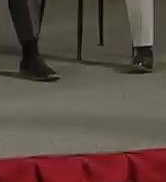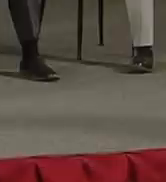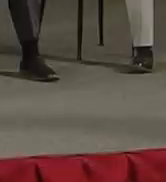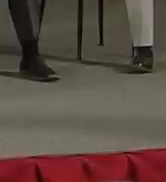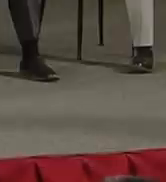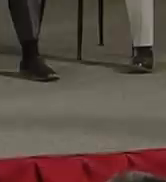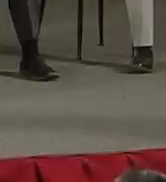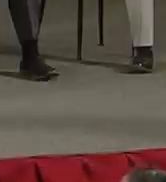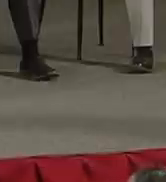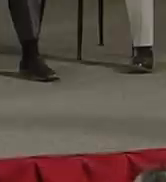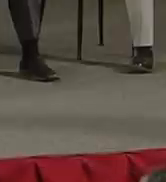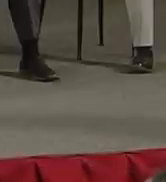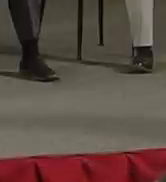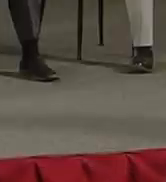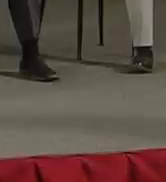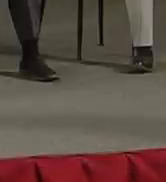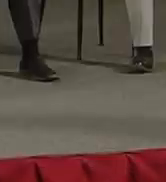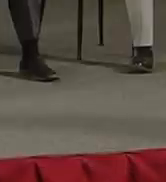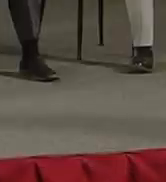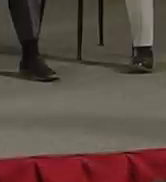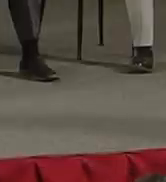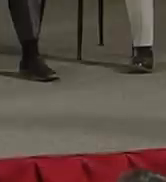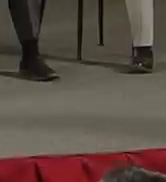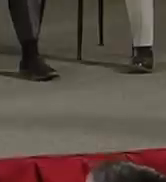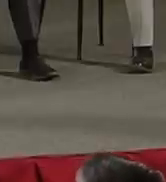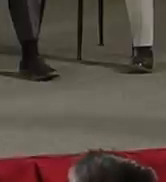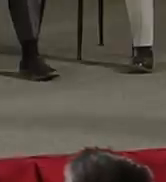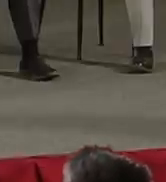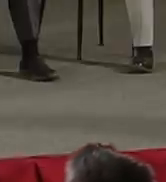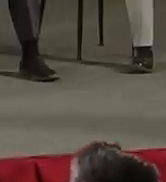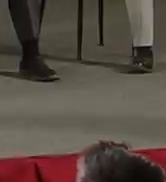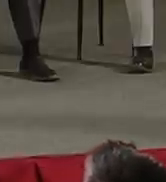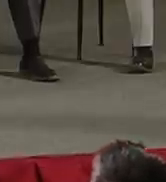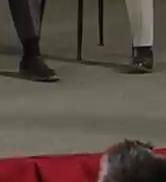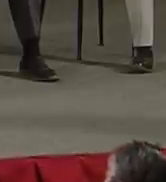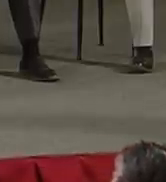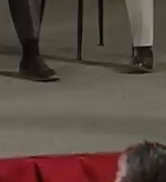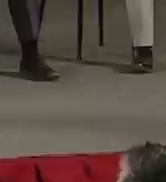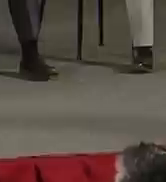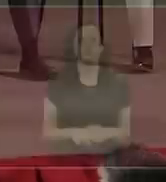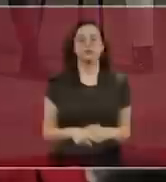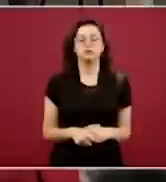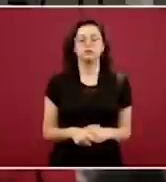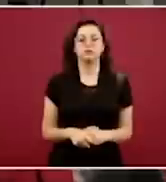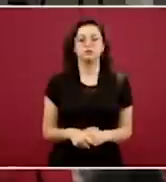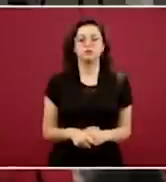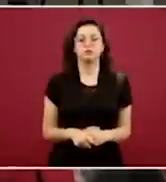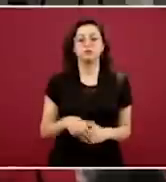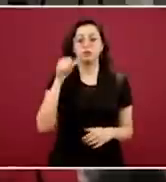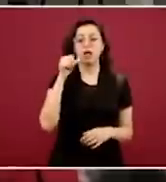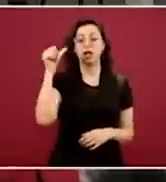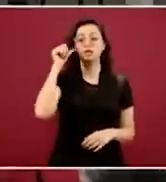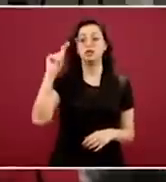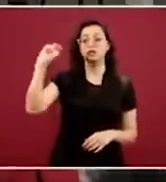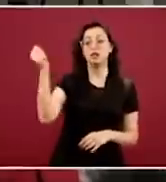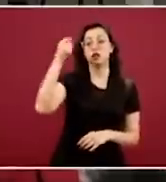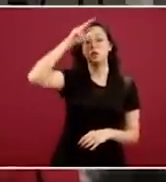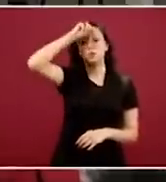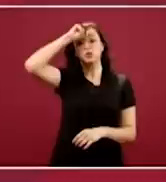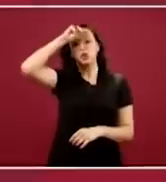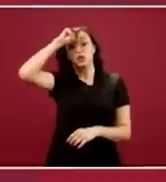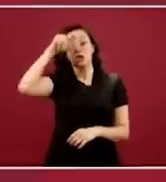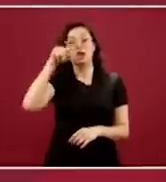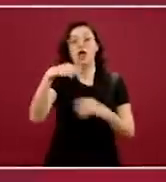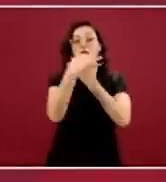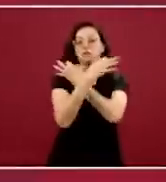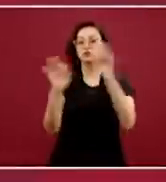la Universidad Nacional tomaron dos acciones, son distintas. En el caso del Tecnológico de Monterrey, anticipó la salida, el término del